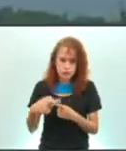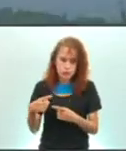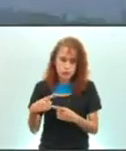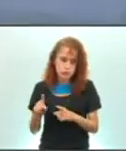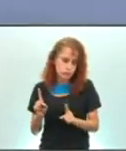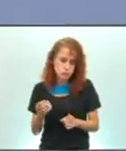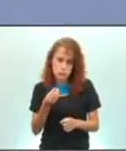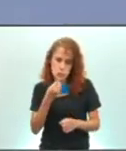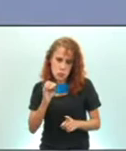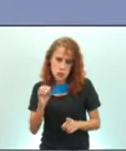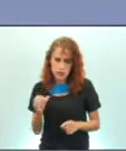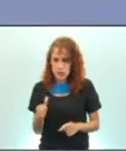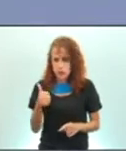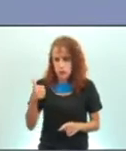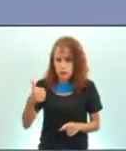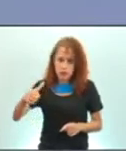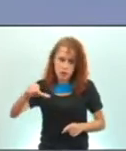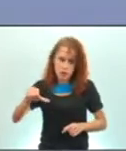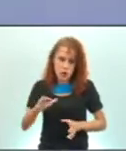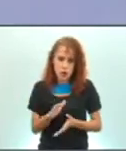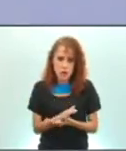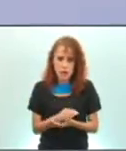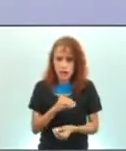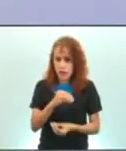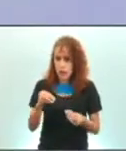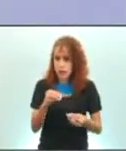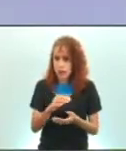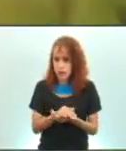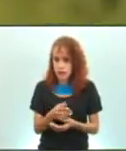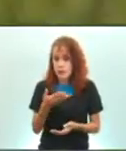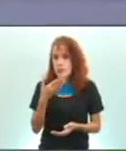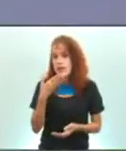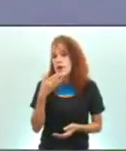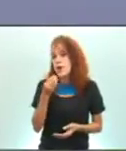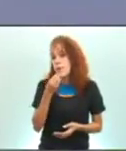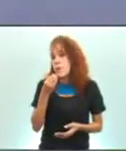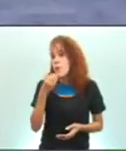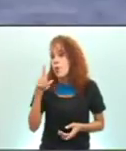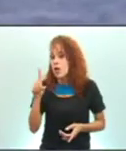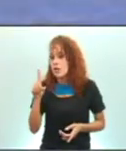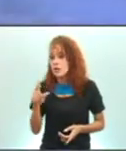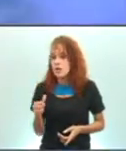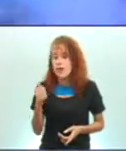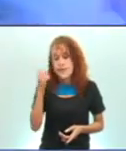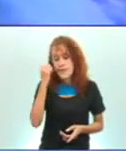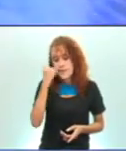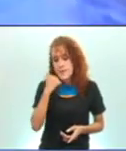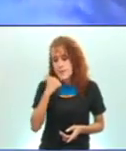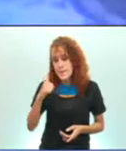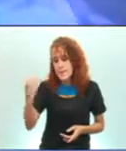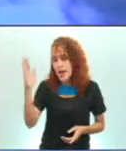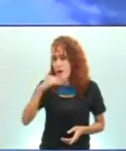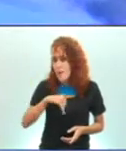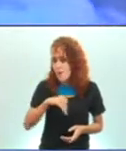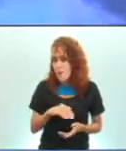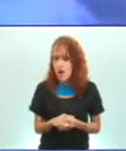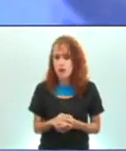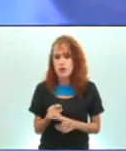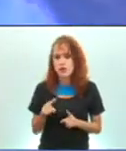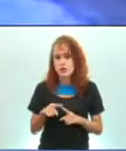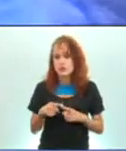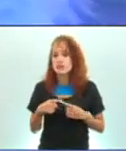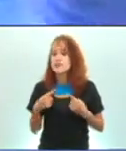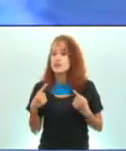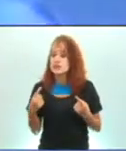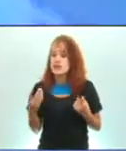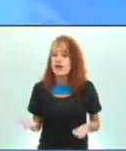mayor o menor gravedad del problema, y pueden ser aún más graves si se mantienen e incrementan las emisiones de